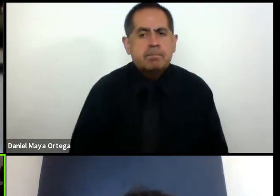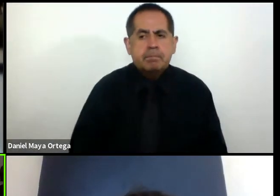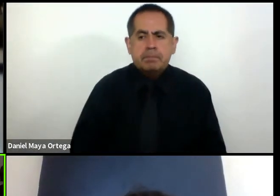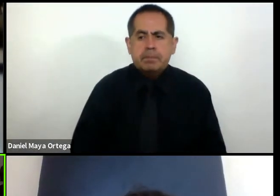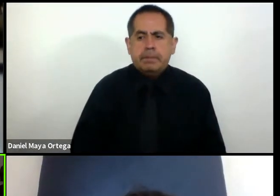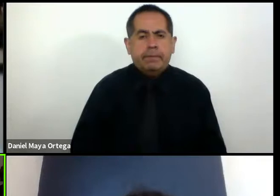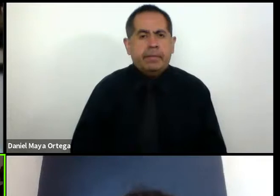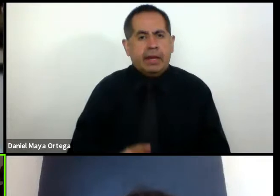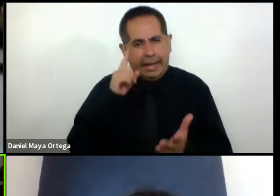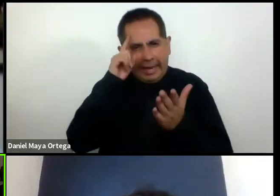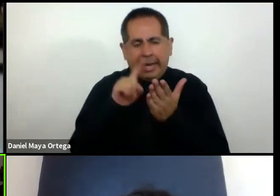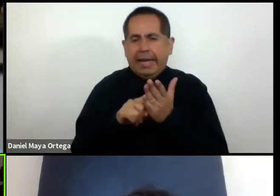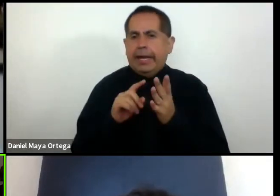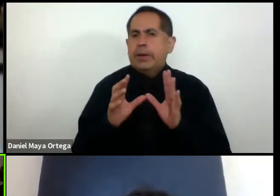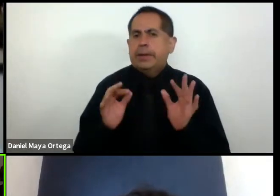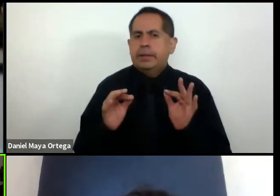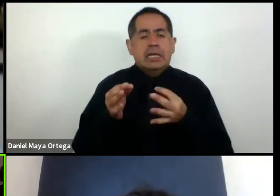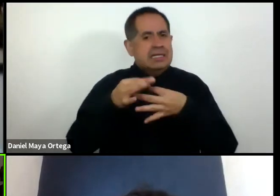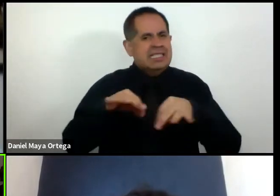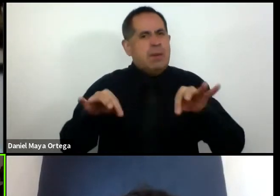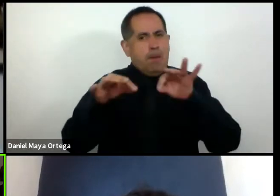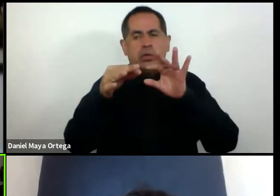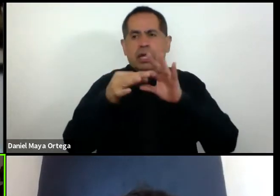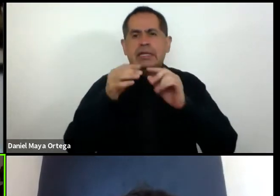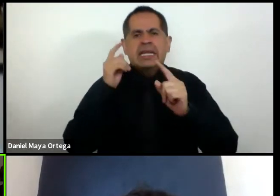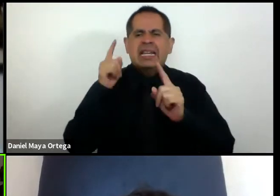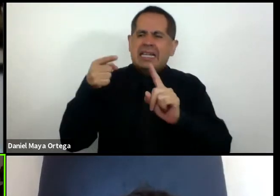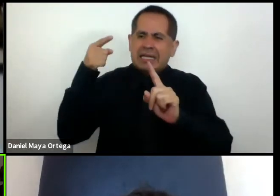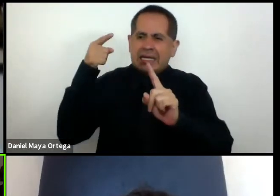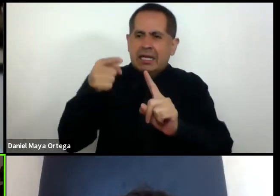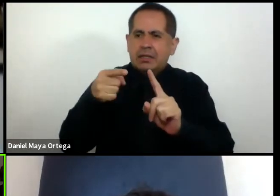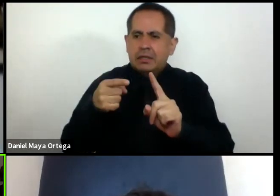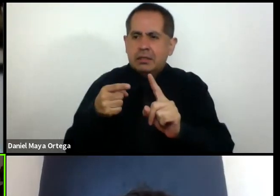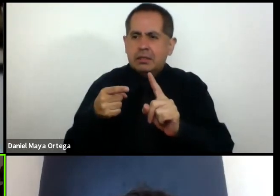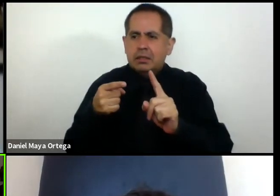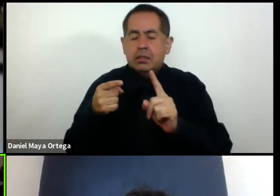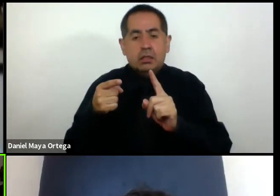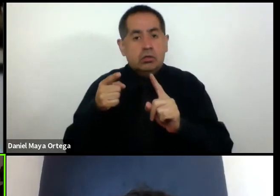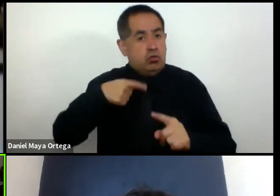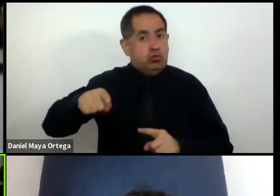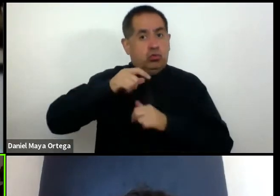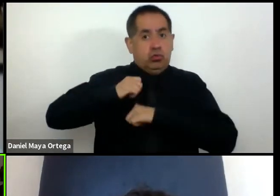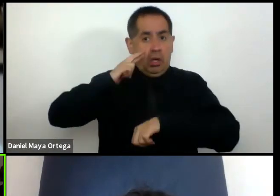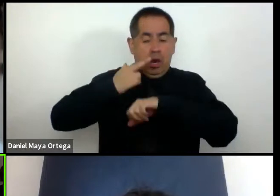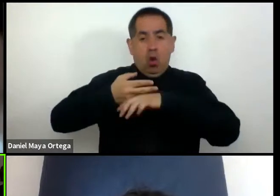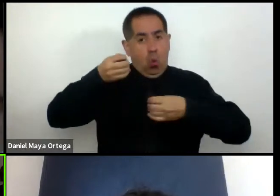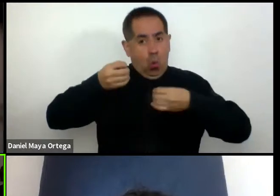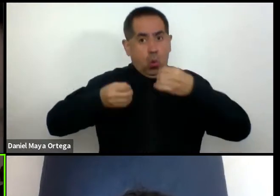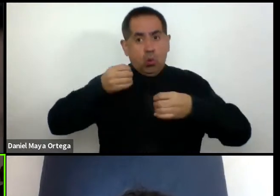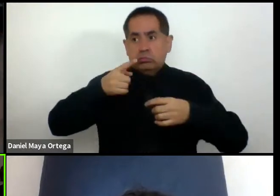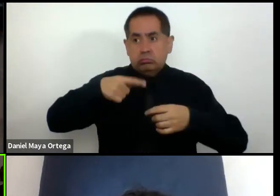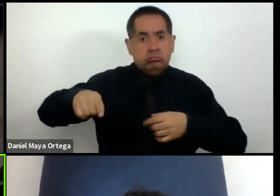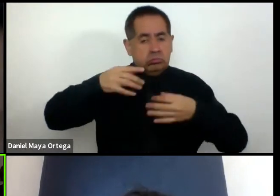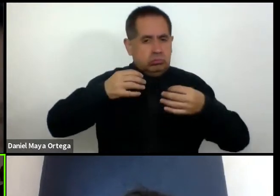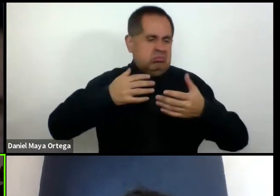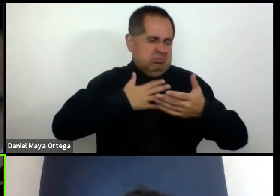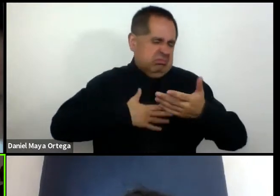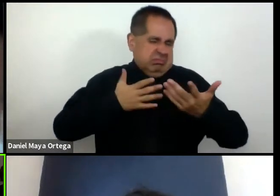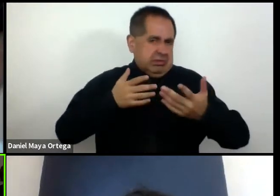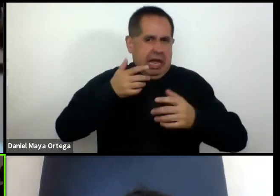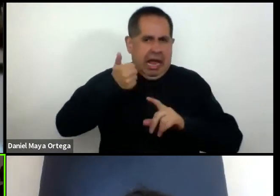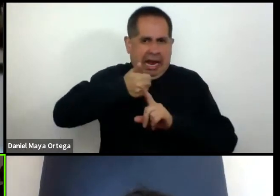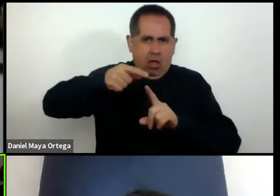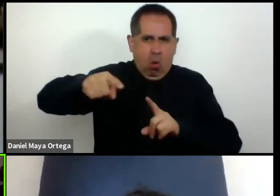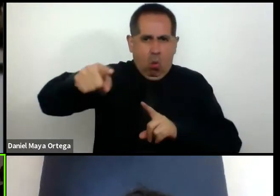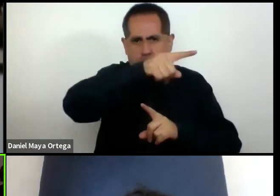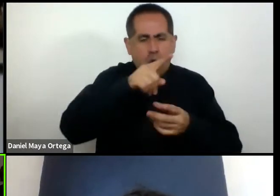que es importante como operadores del sistema de justicia, cualquiera que sea nuestra